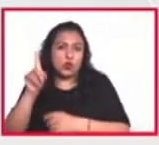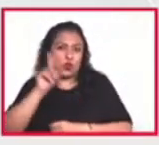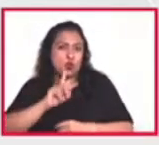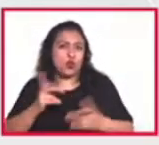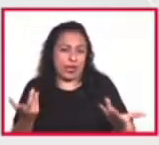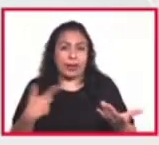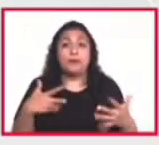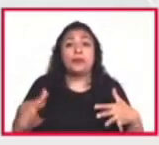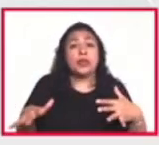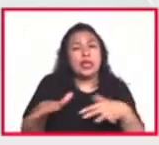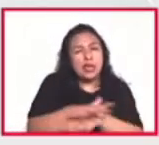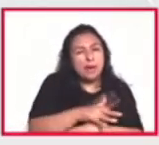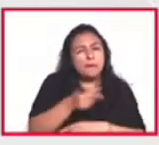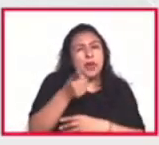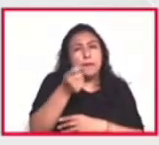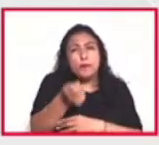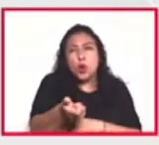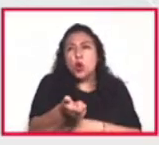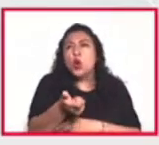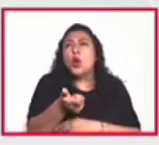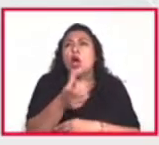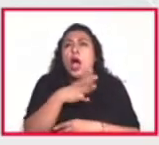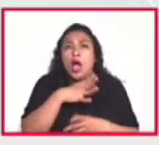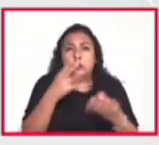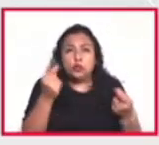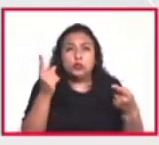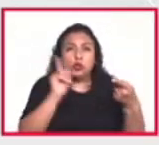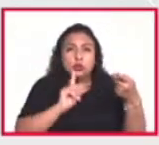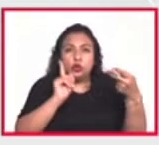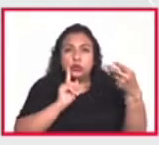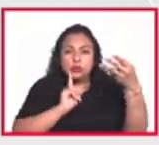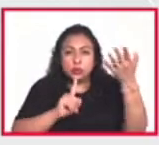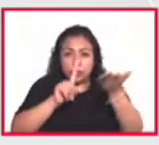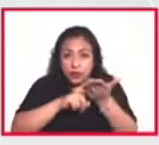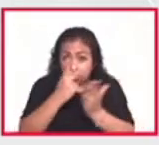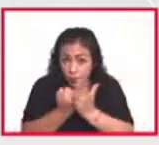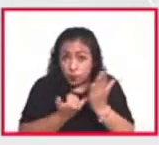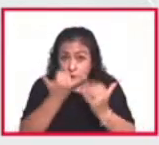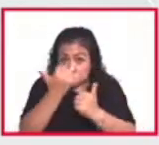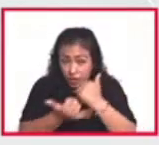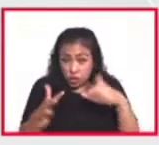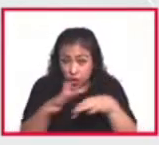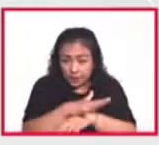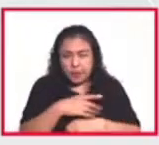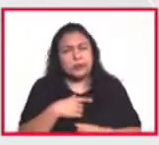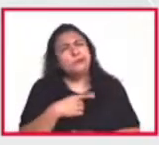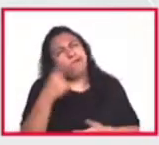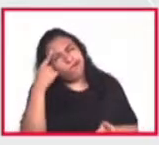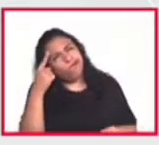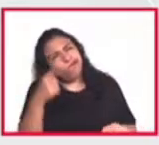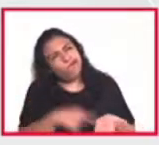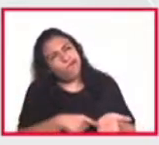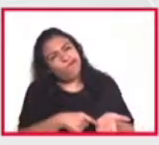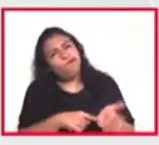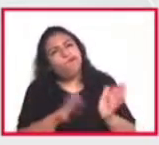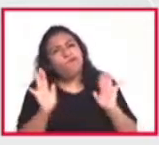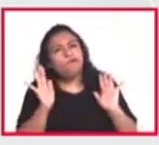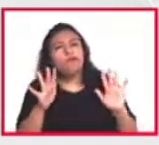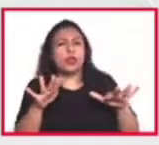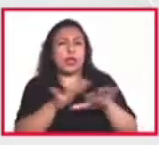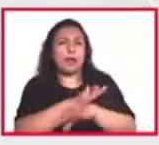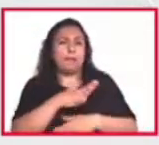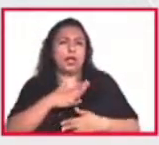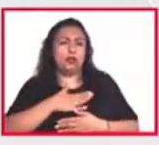¿Cambia un poco que haya tantas mujeres detrás de un proyecto como este? Creo que en lo que nos cambió a nosotras